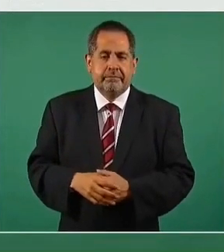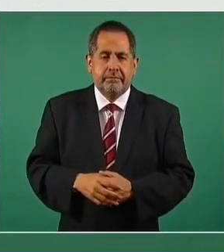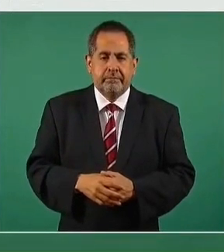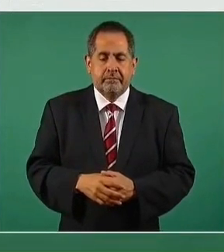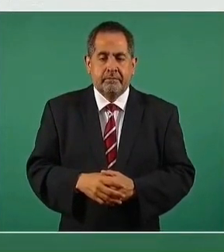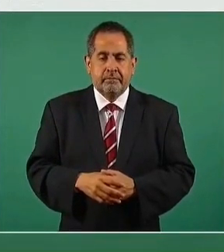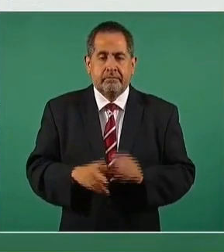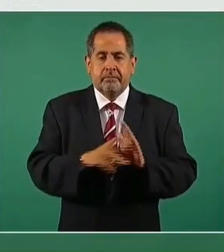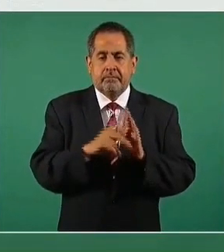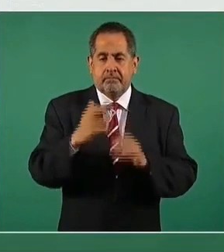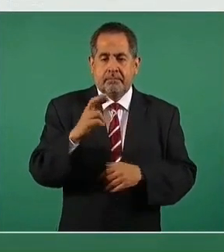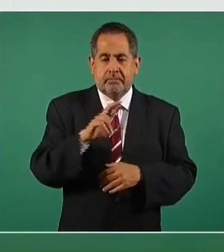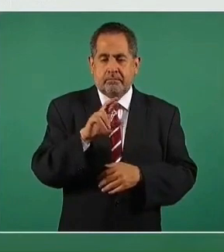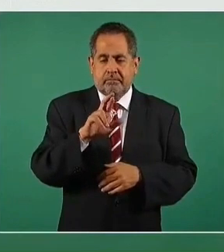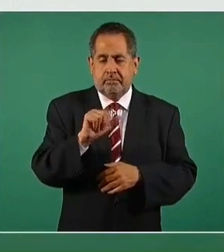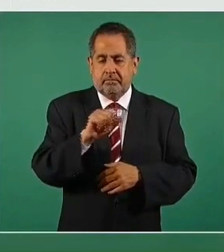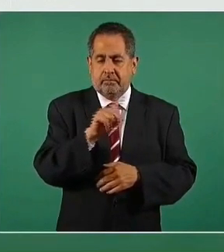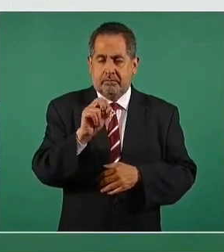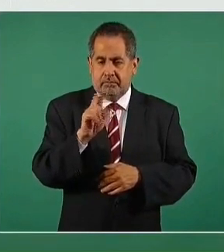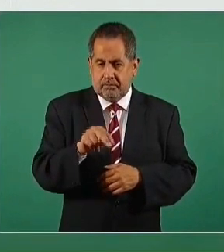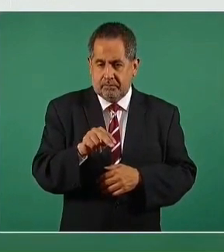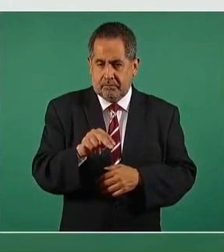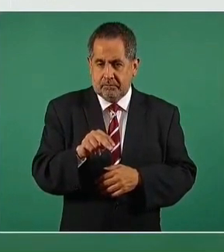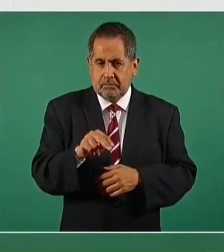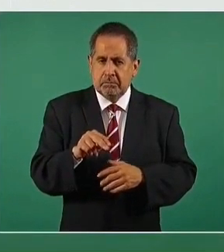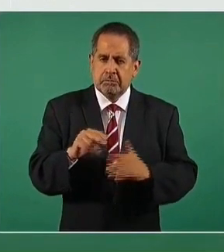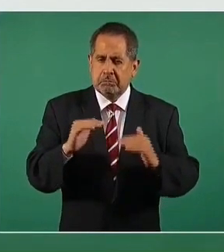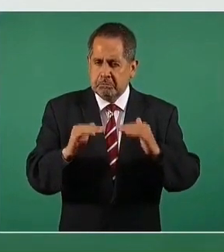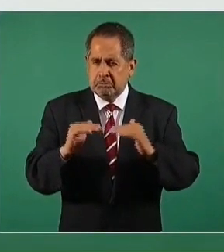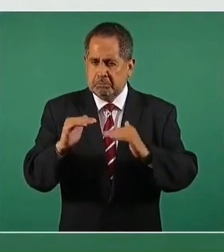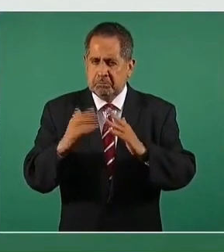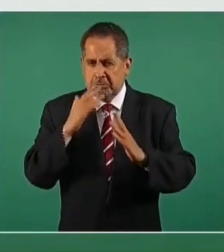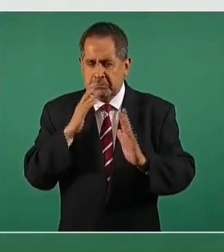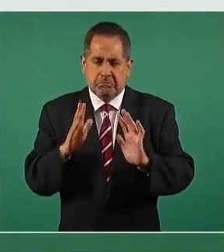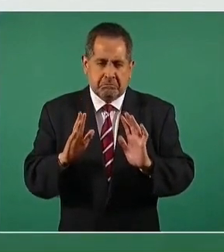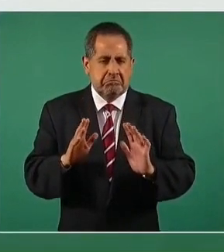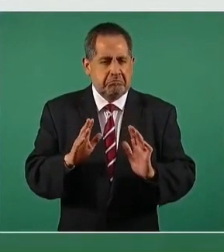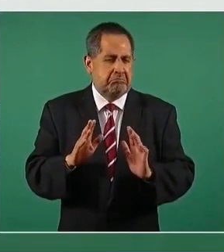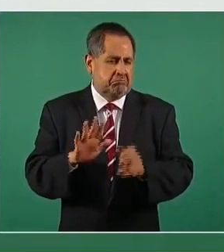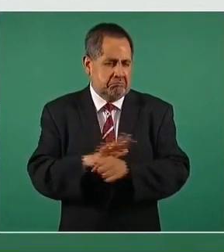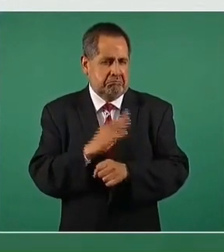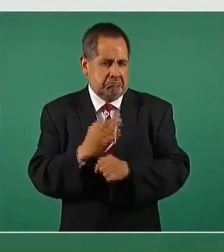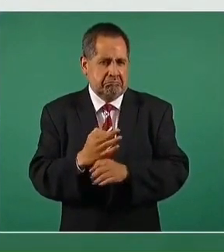La Razón, pues está más equilibrada La Razón,